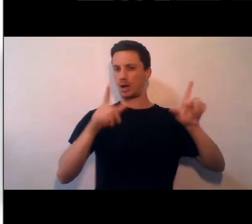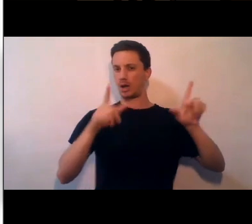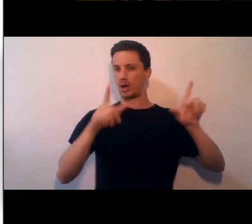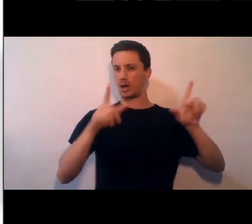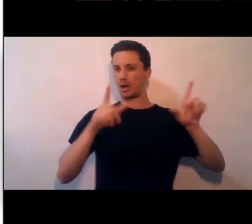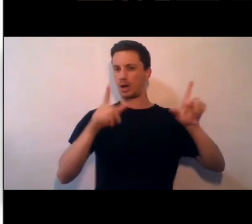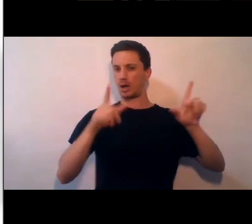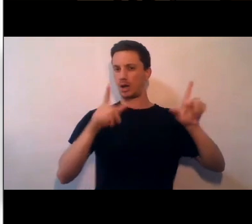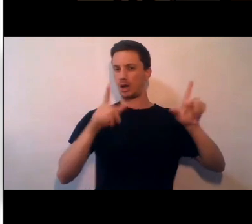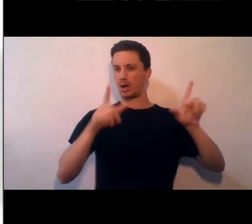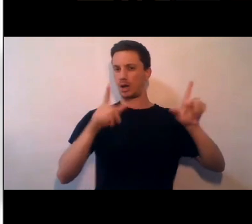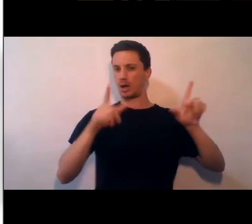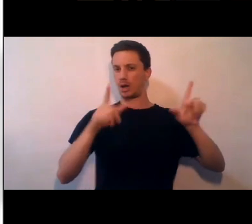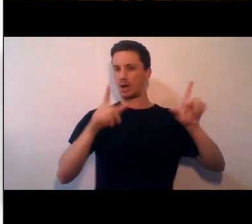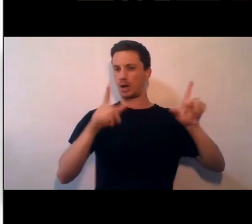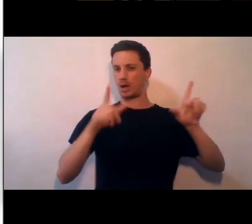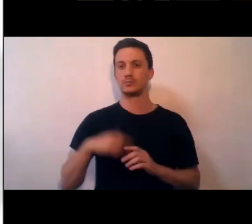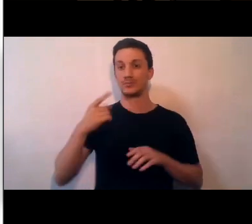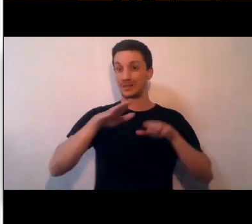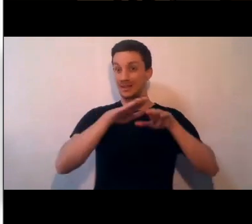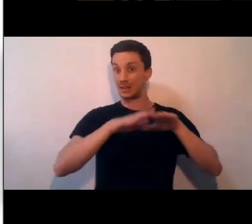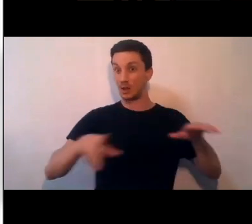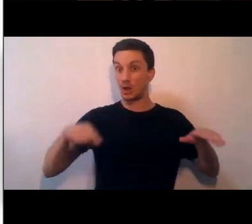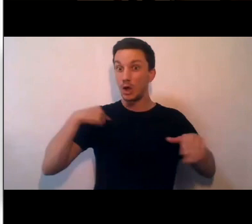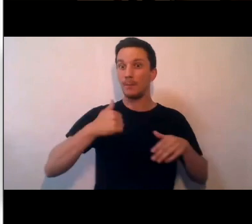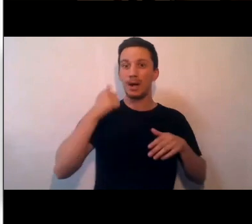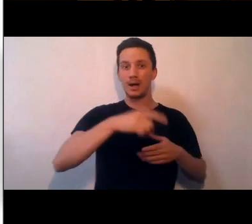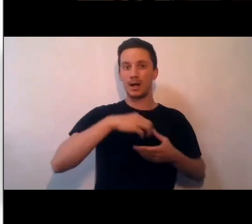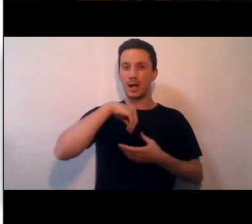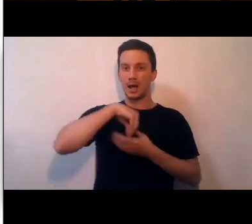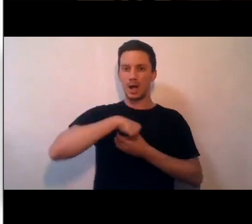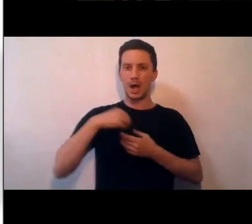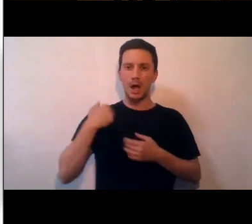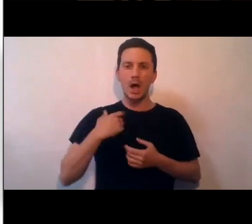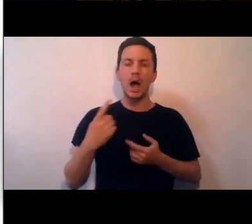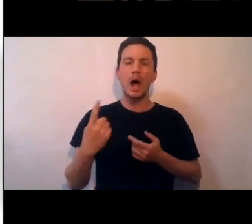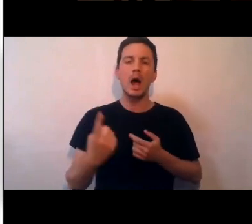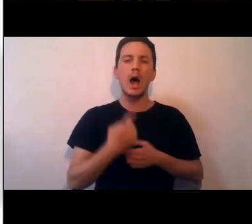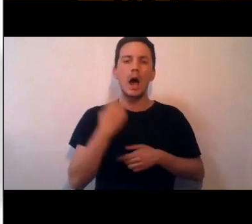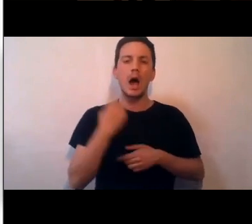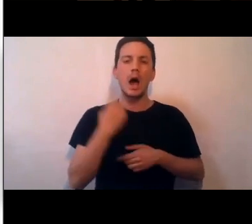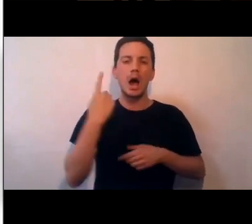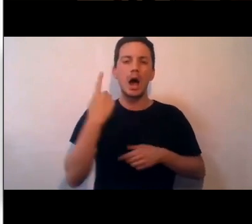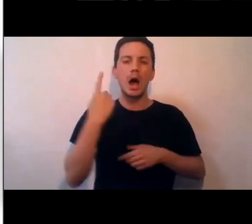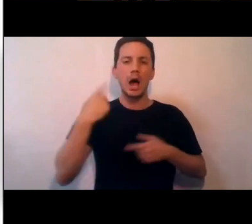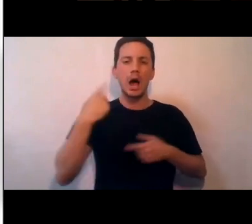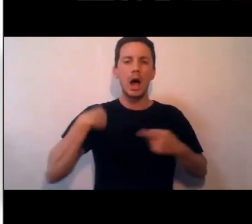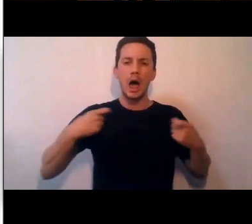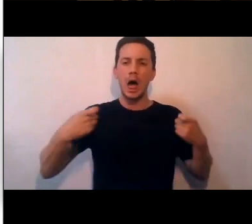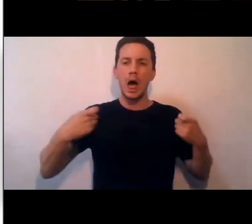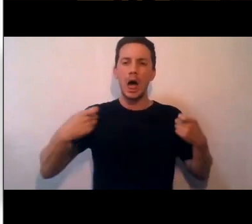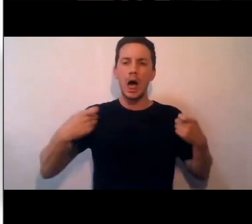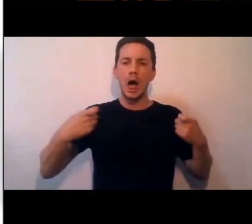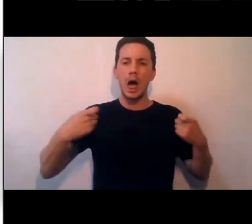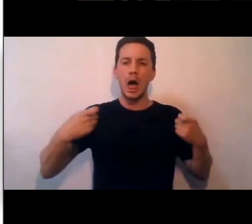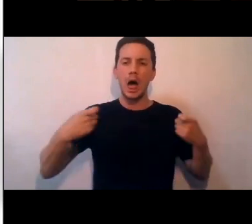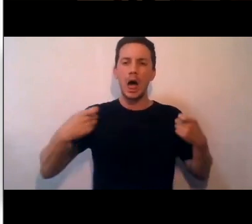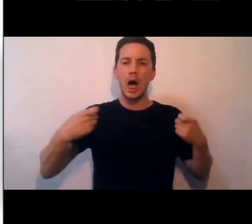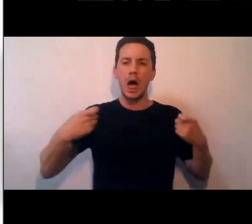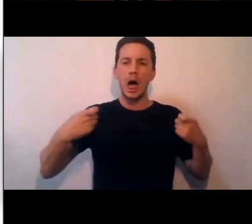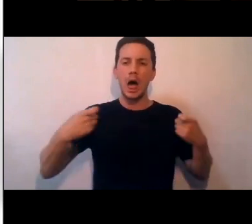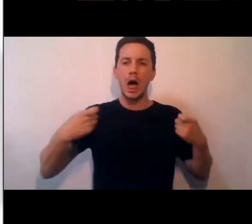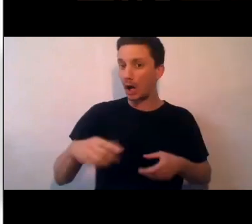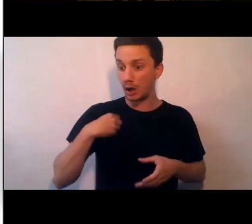alguna alergia alimentaria, pues por ejemplo un niño que tiene alergia al huevo, que yo le retire el huevo, que obviamente se le ha de retirar, no